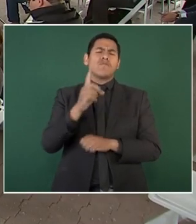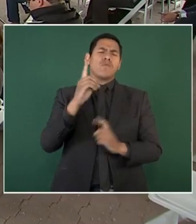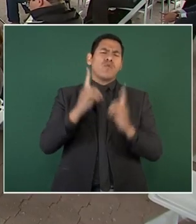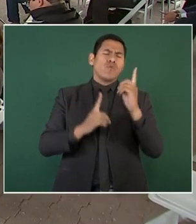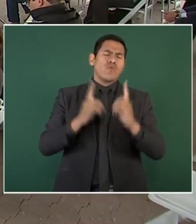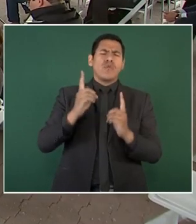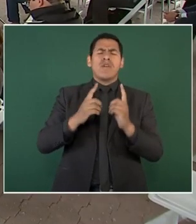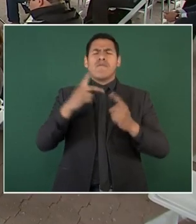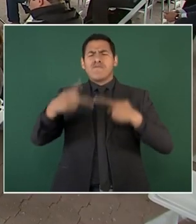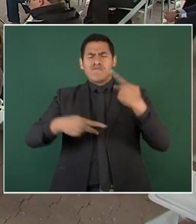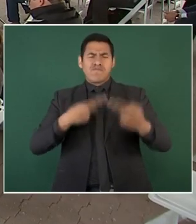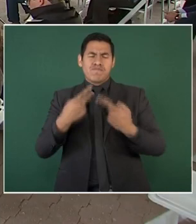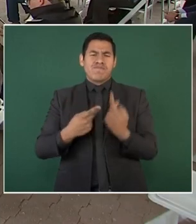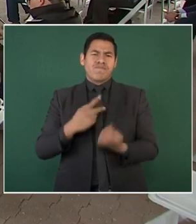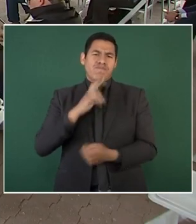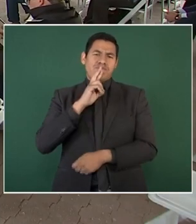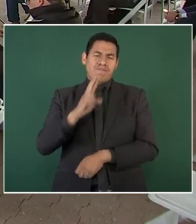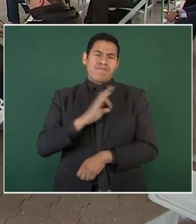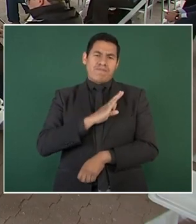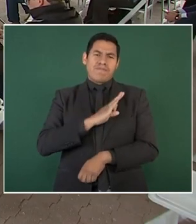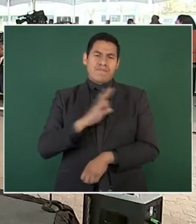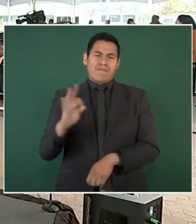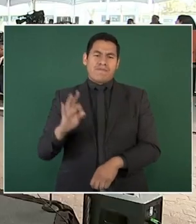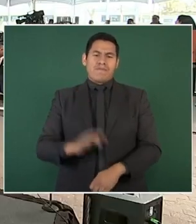y respuestas.